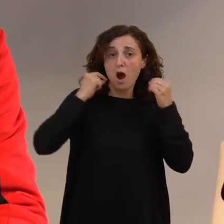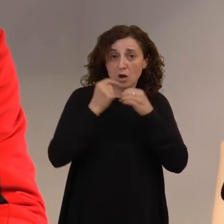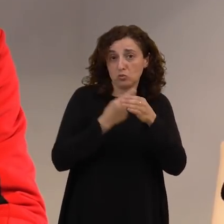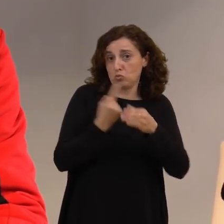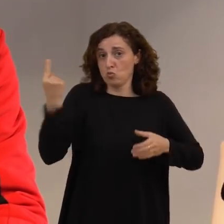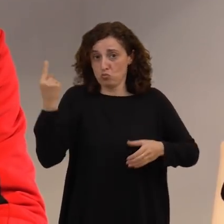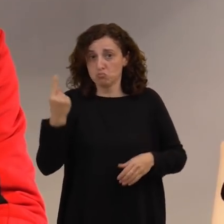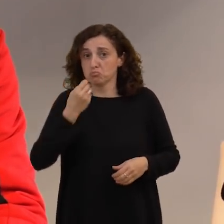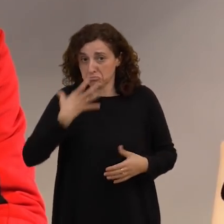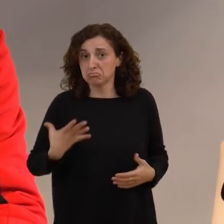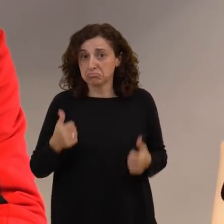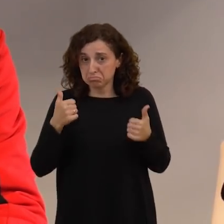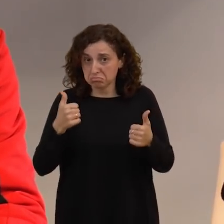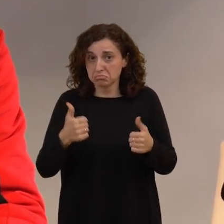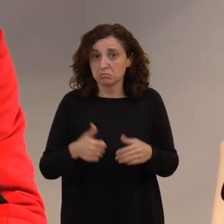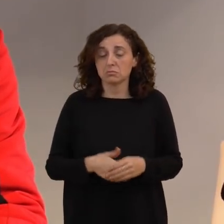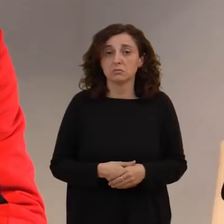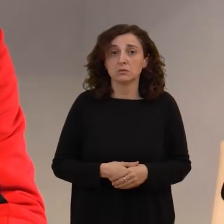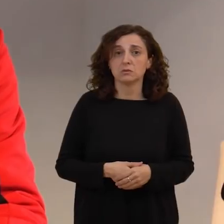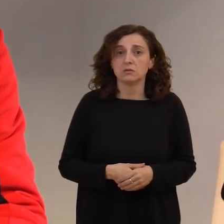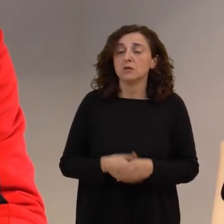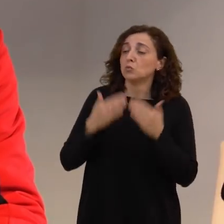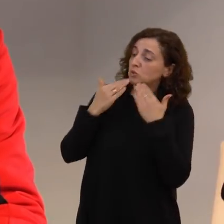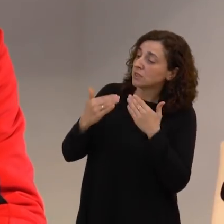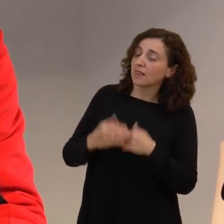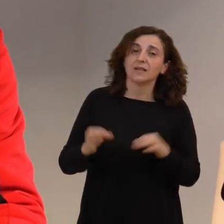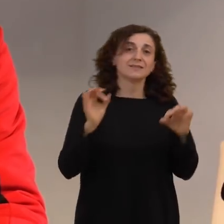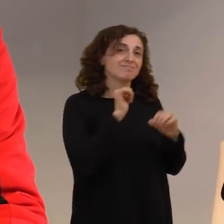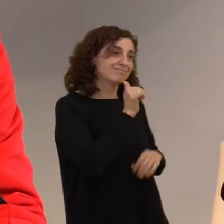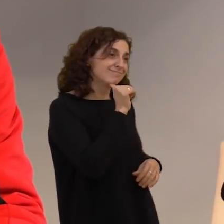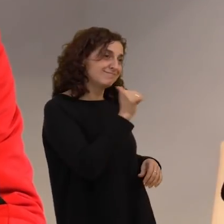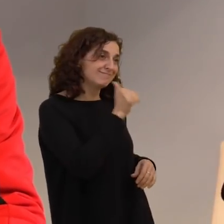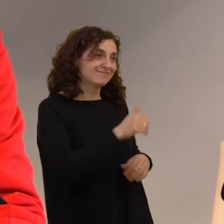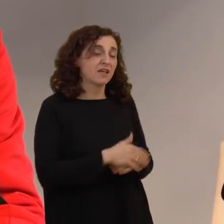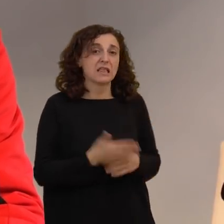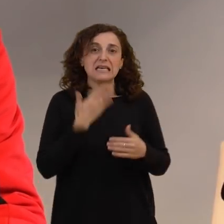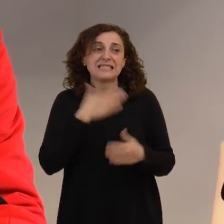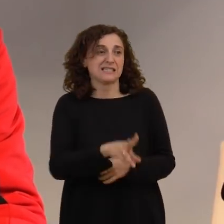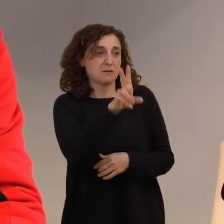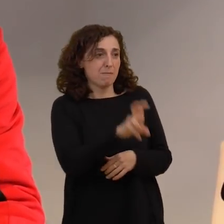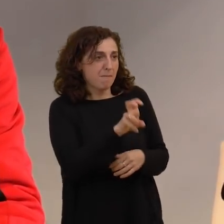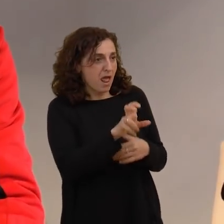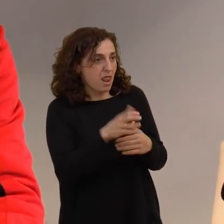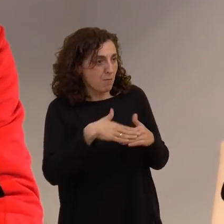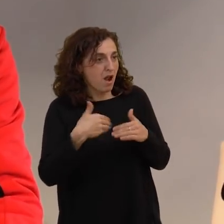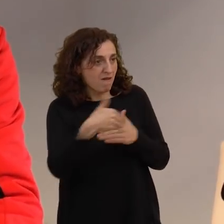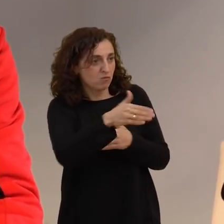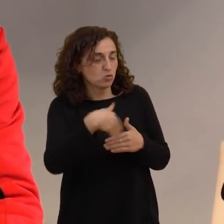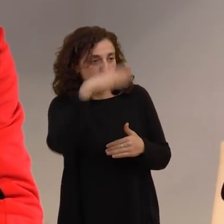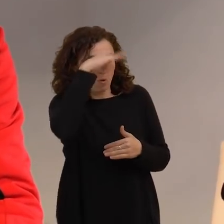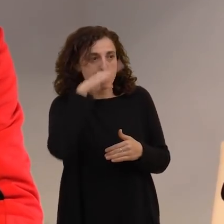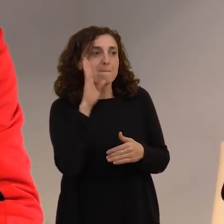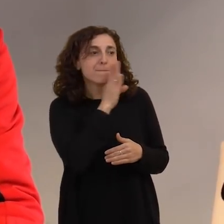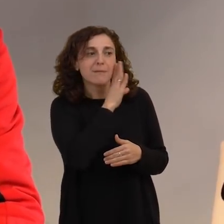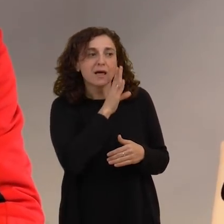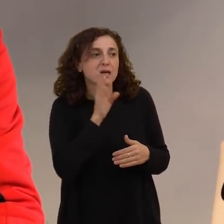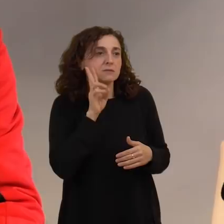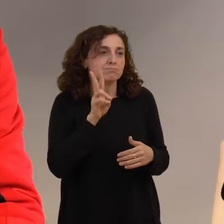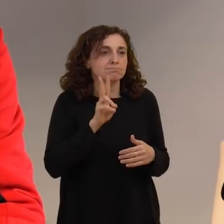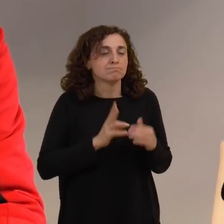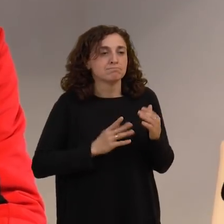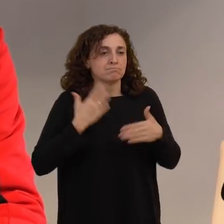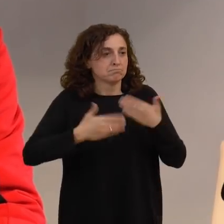posiblemente sea de las mejores que hay muchas gracias nada si esto vale para que otros padres